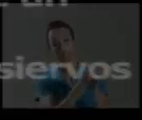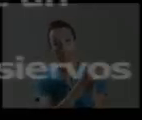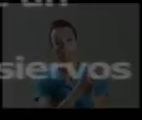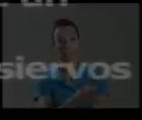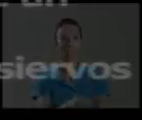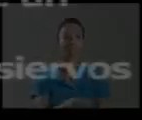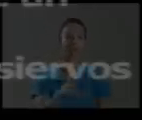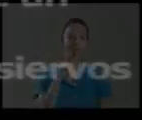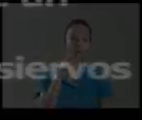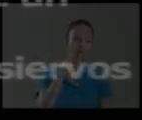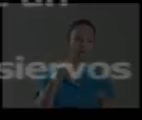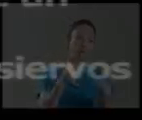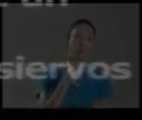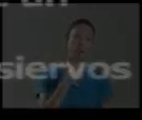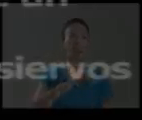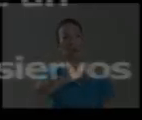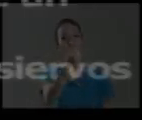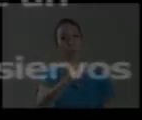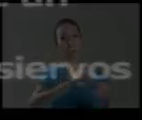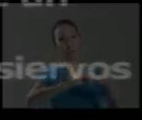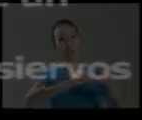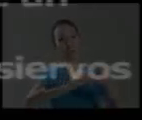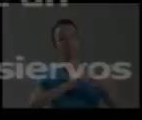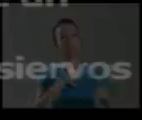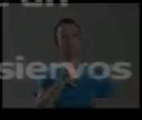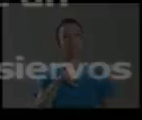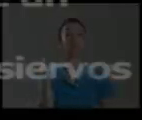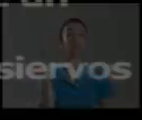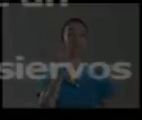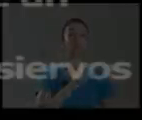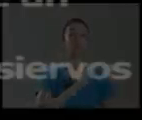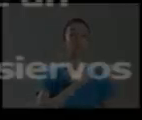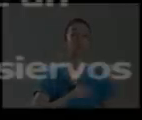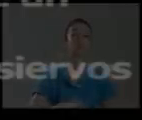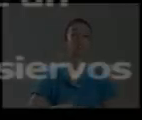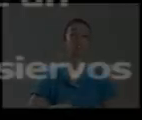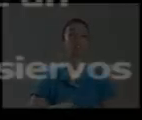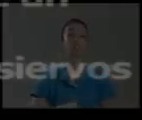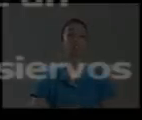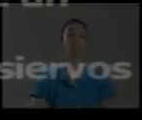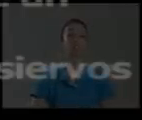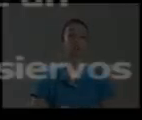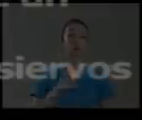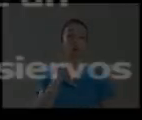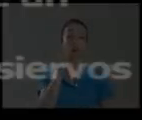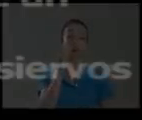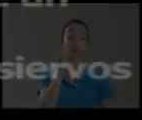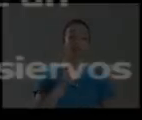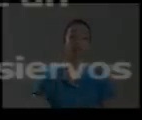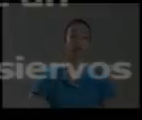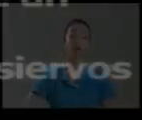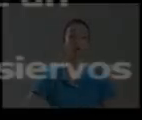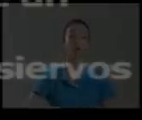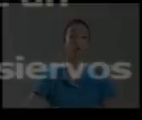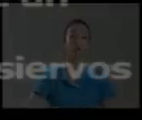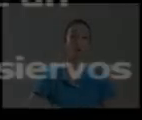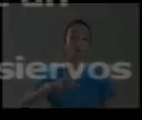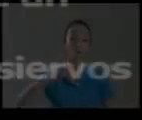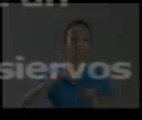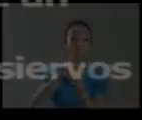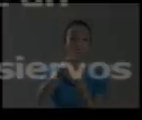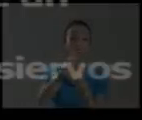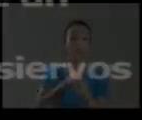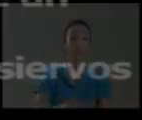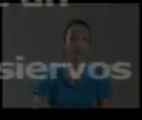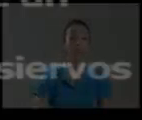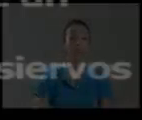otras versiones se traducen de otra manera. Y yo quiero enseñarles ahora esto. Mire cómo dice la Reina Valera de 2009.